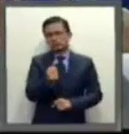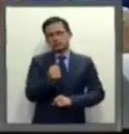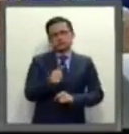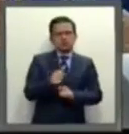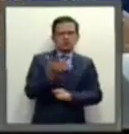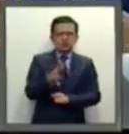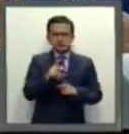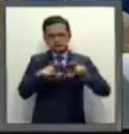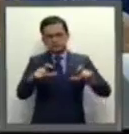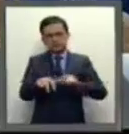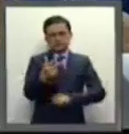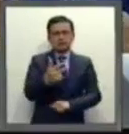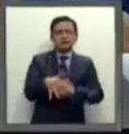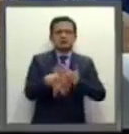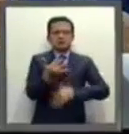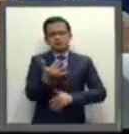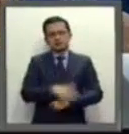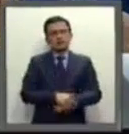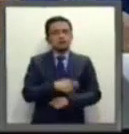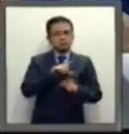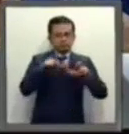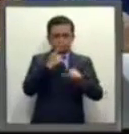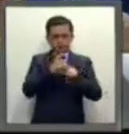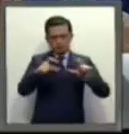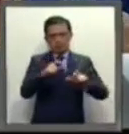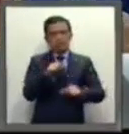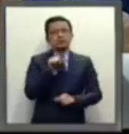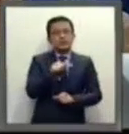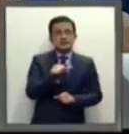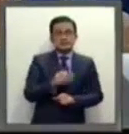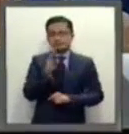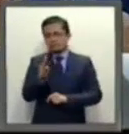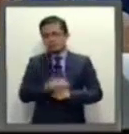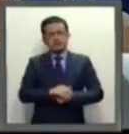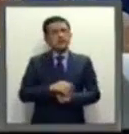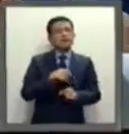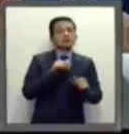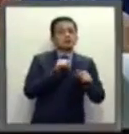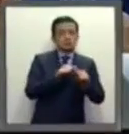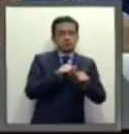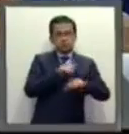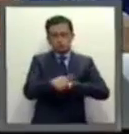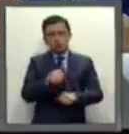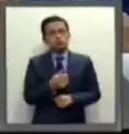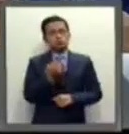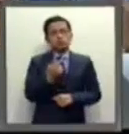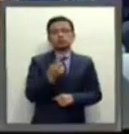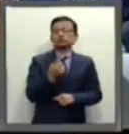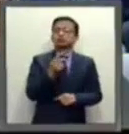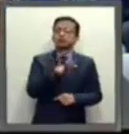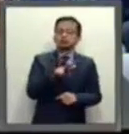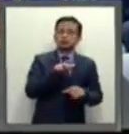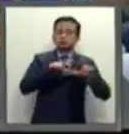décimo, 13, 15, párrafo primero, 16, apartado B, fracción 2, 18, párrafo